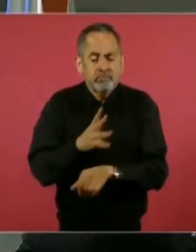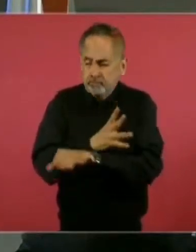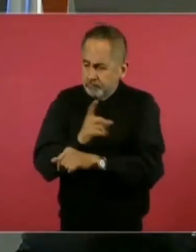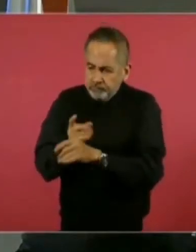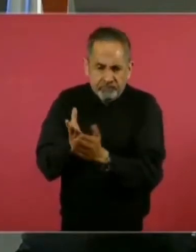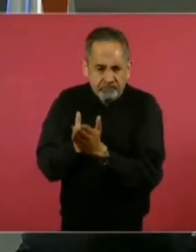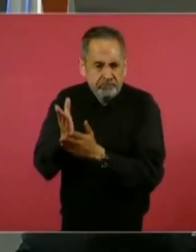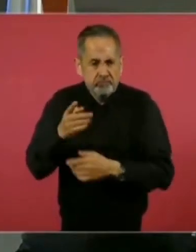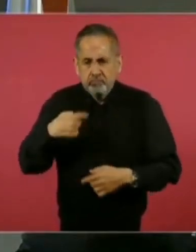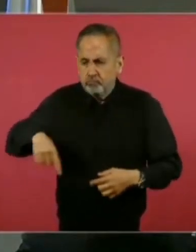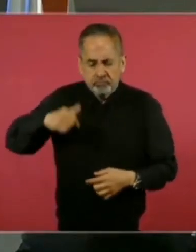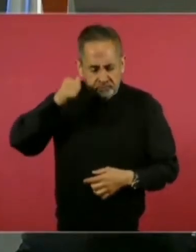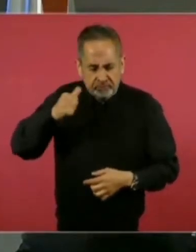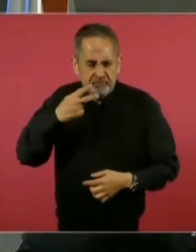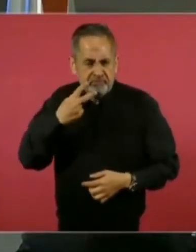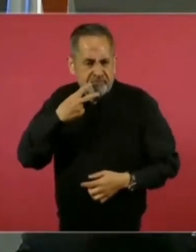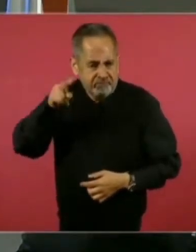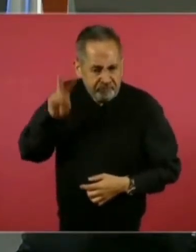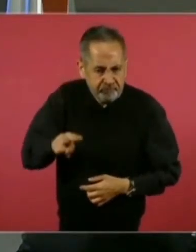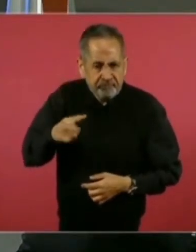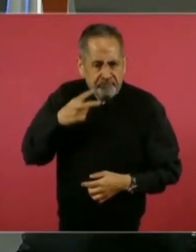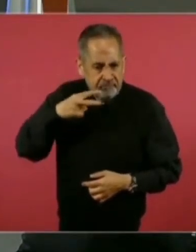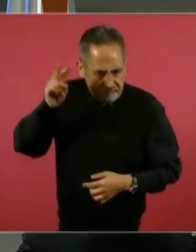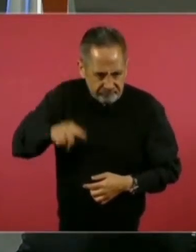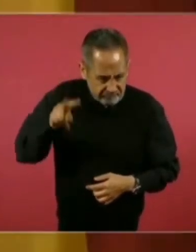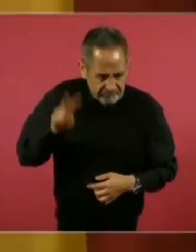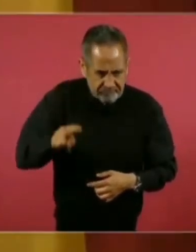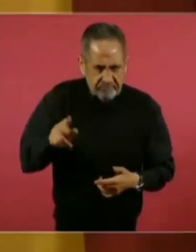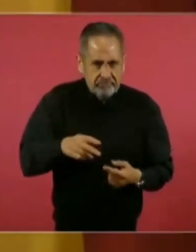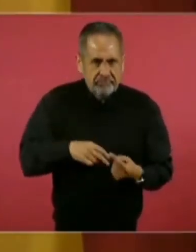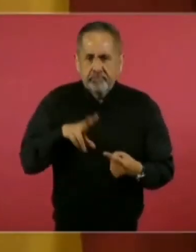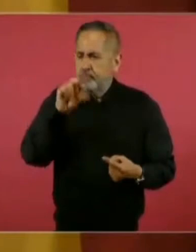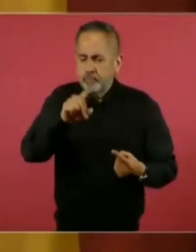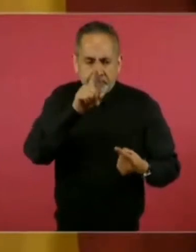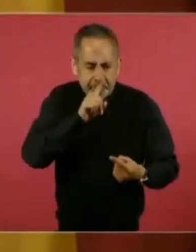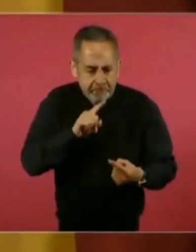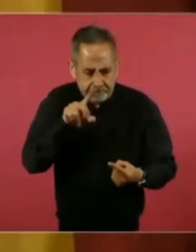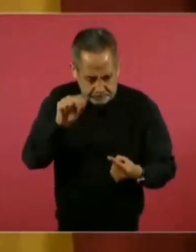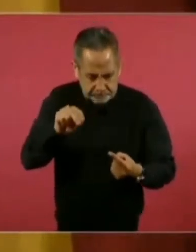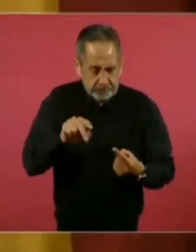hablando con la verdad, no mentir, no robar,